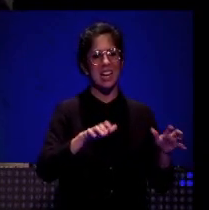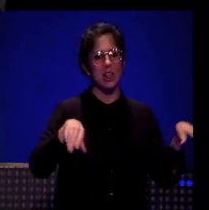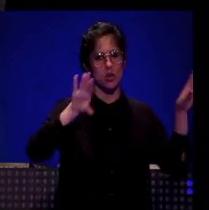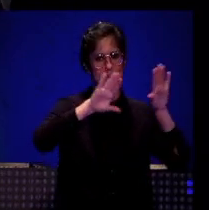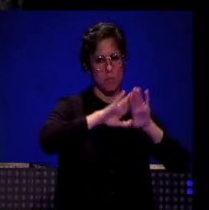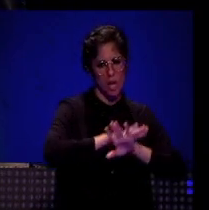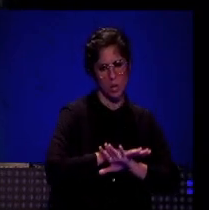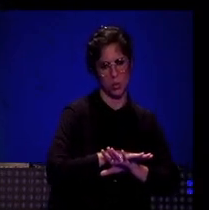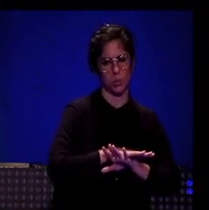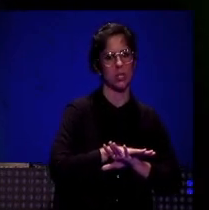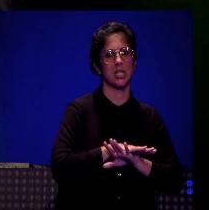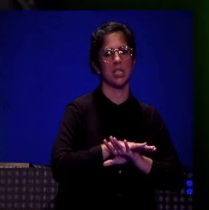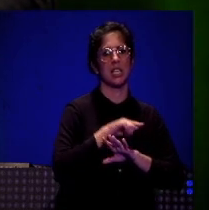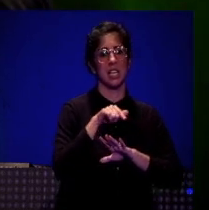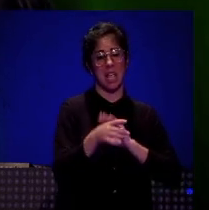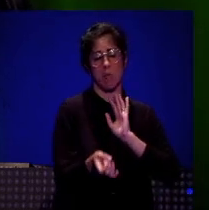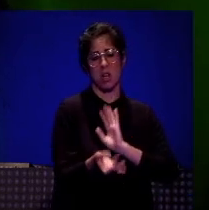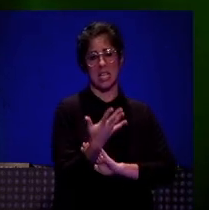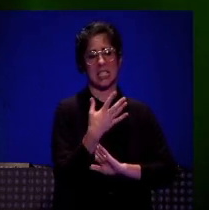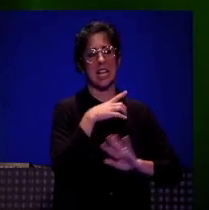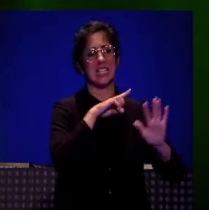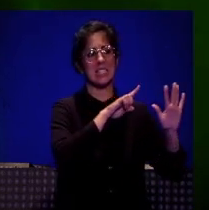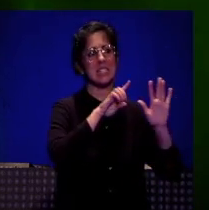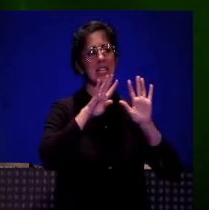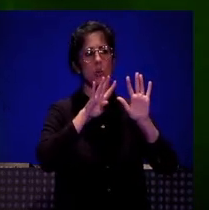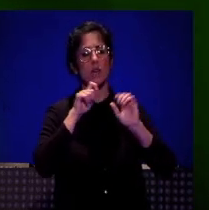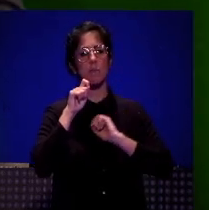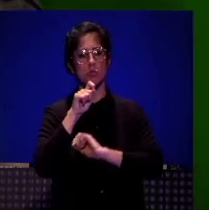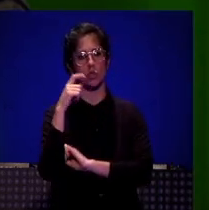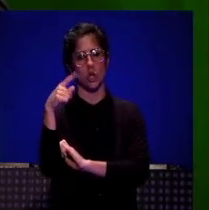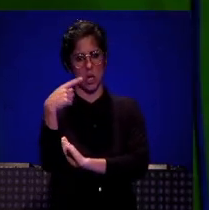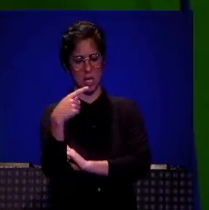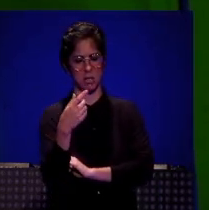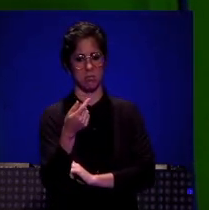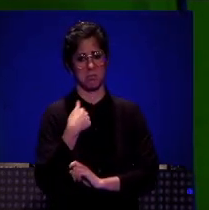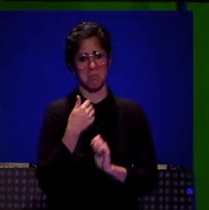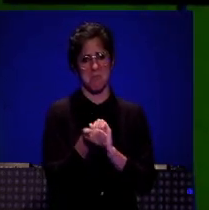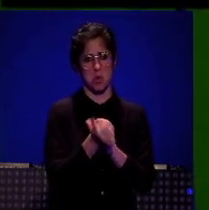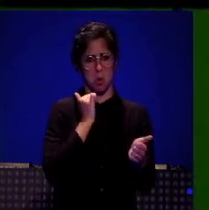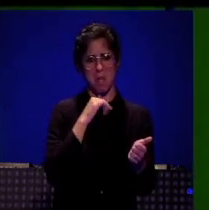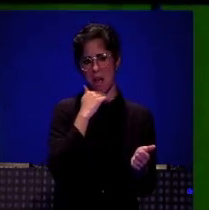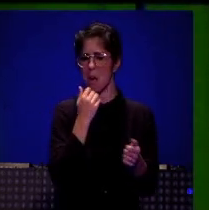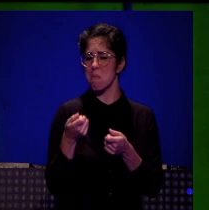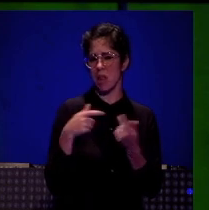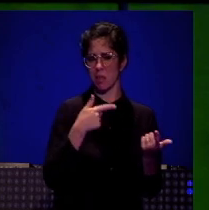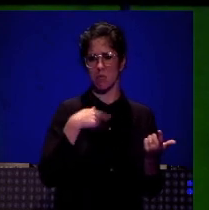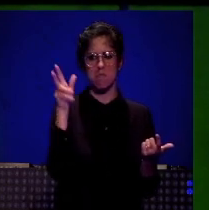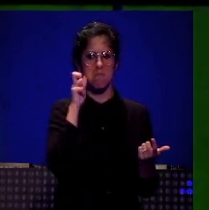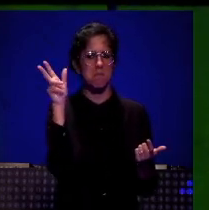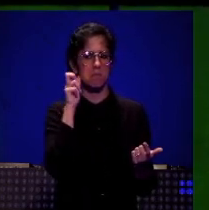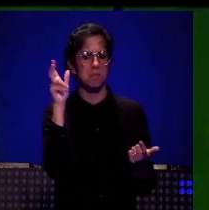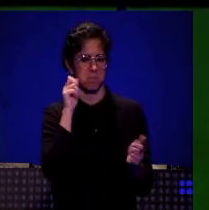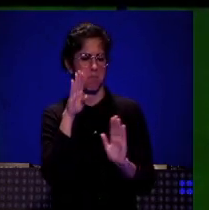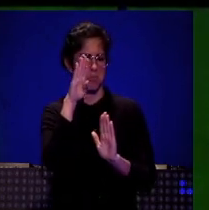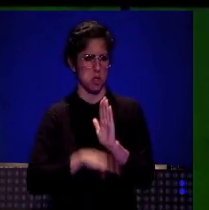pues yo hice algo similar empecé con los podcast a escuchar mucho mucho podcast hasta que al final un día dije oye pues